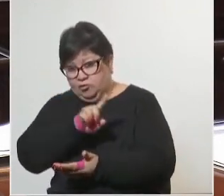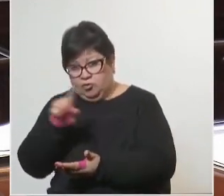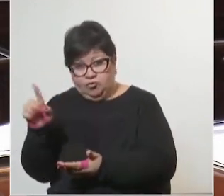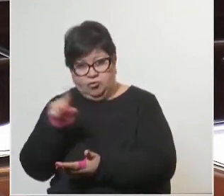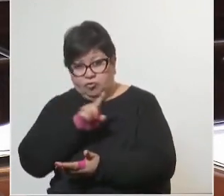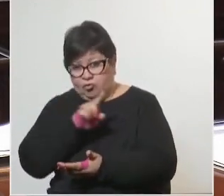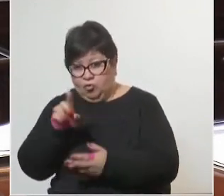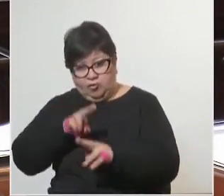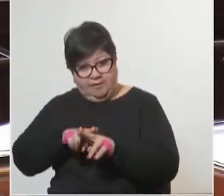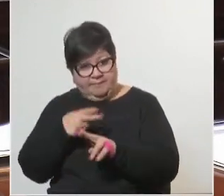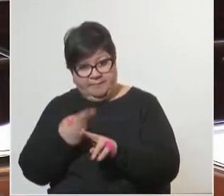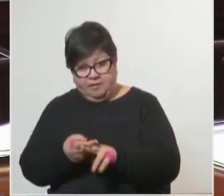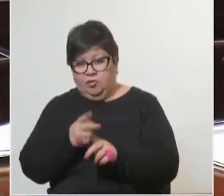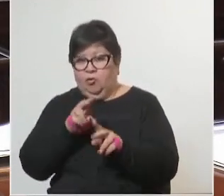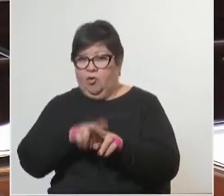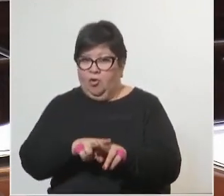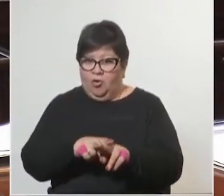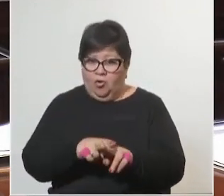delito.